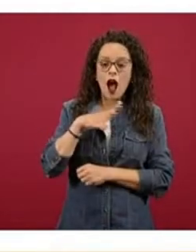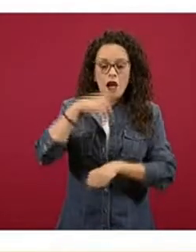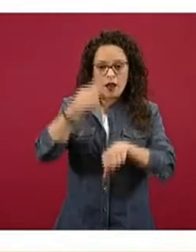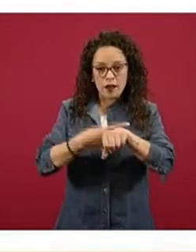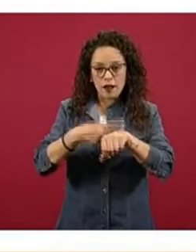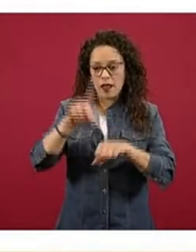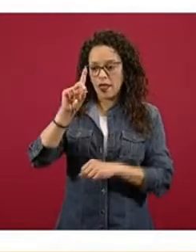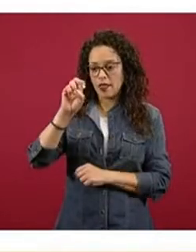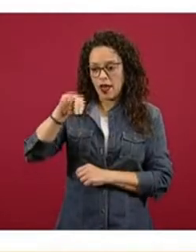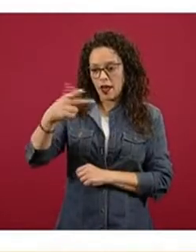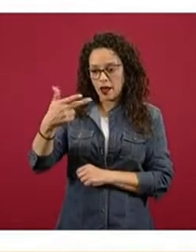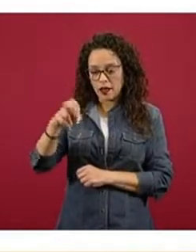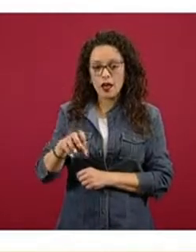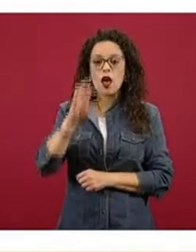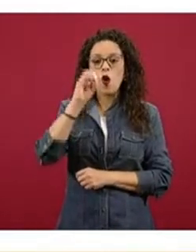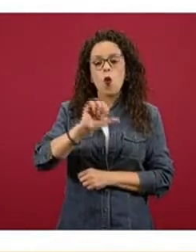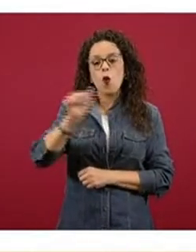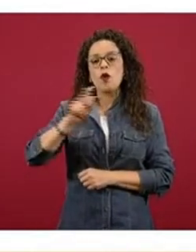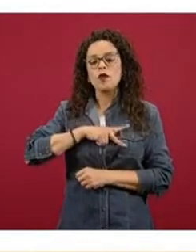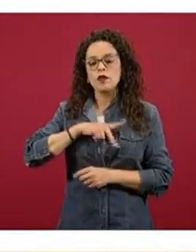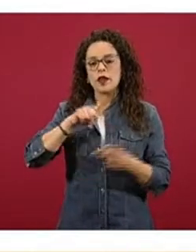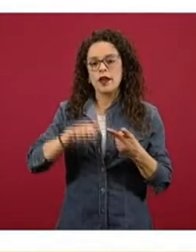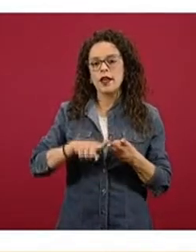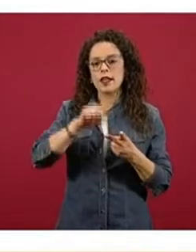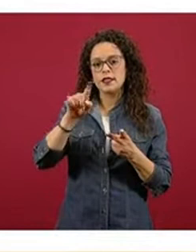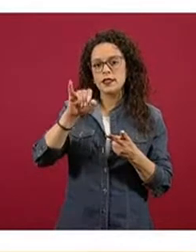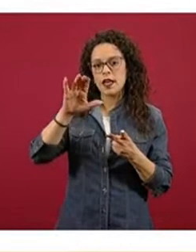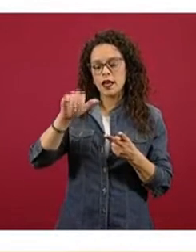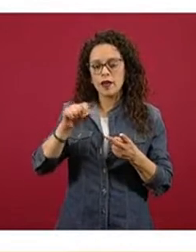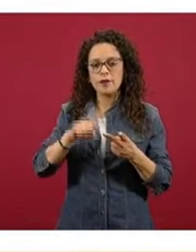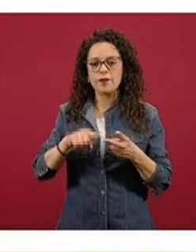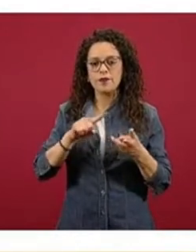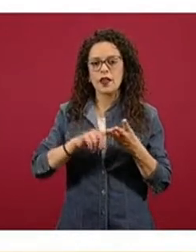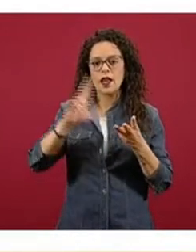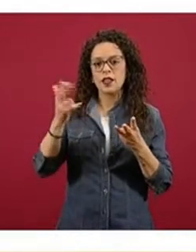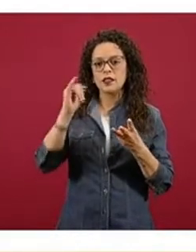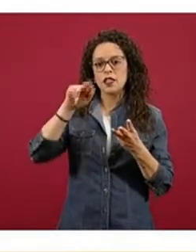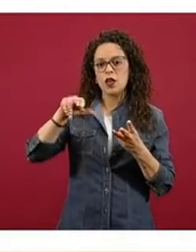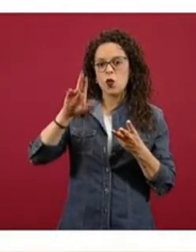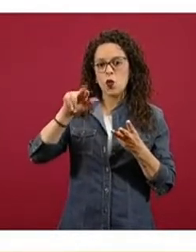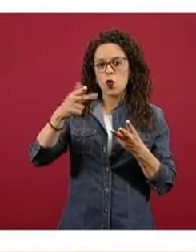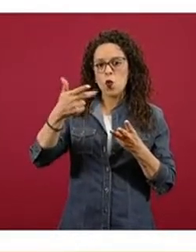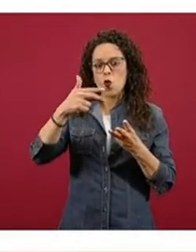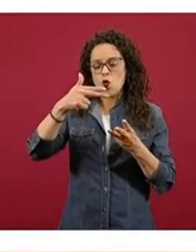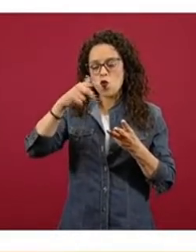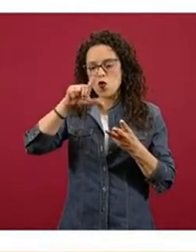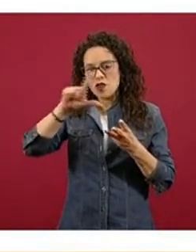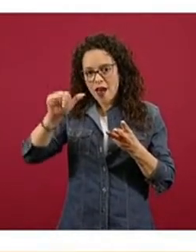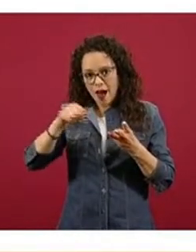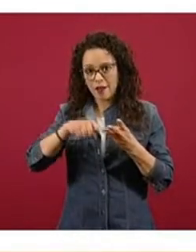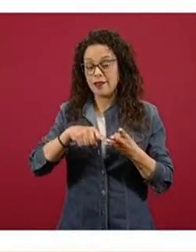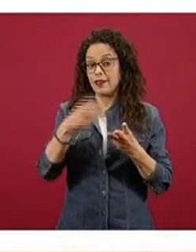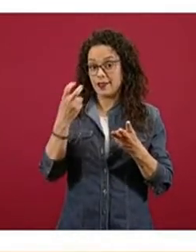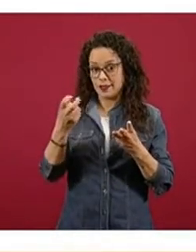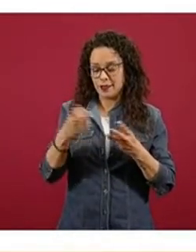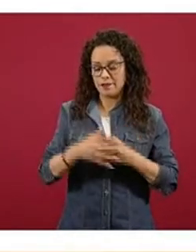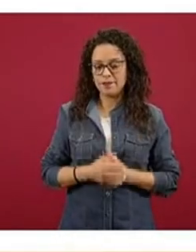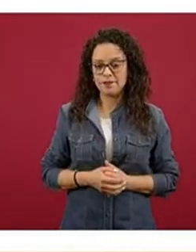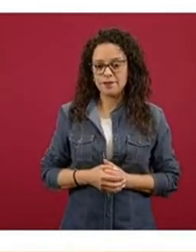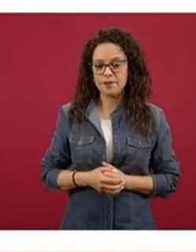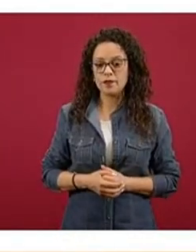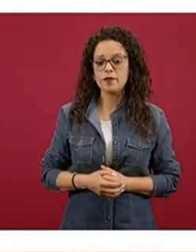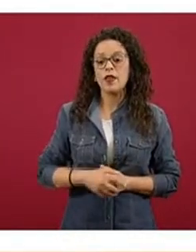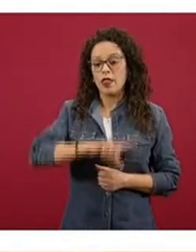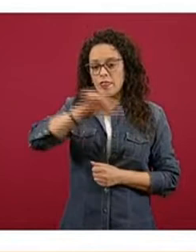también, como el virus del Zika o el chikungunya, que probablemente hablemos más adelante de estos temas. Y si